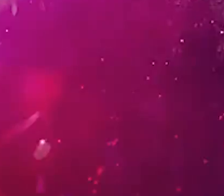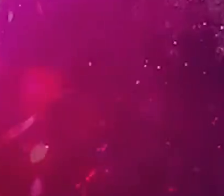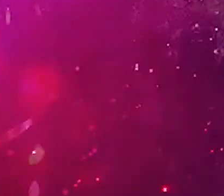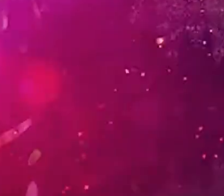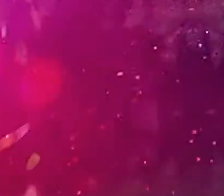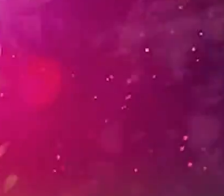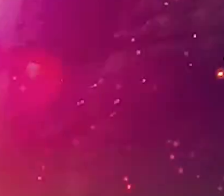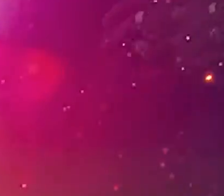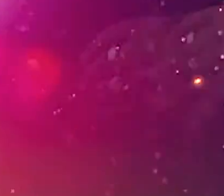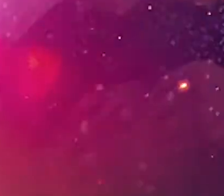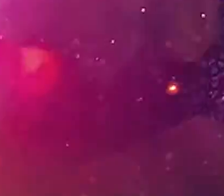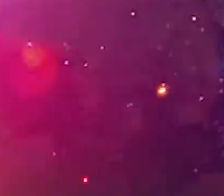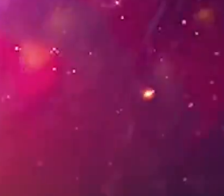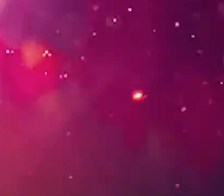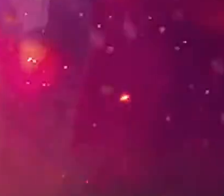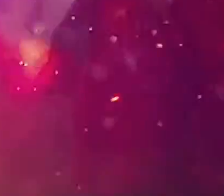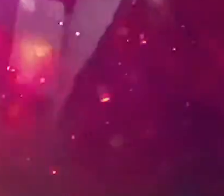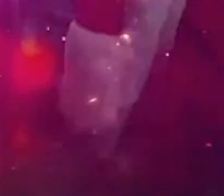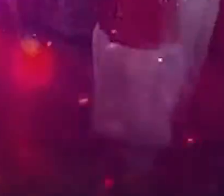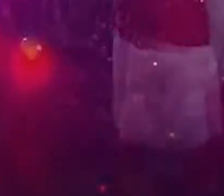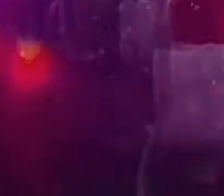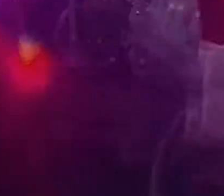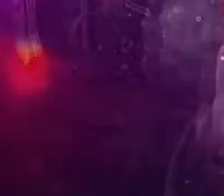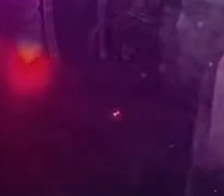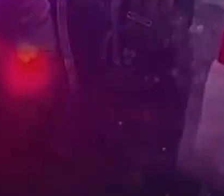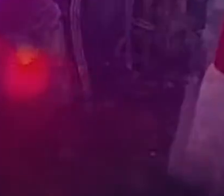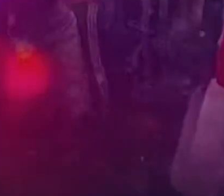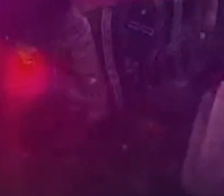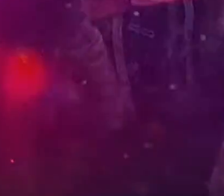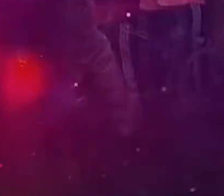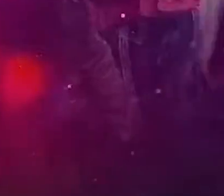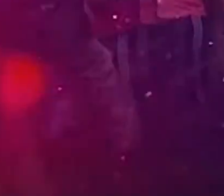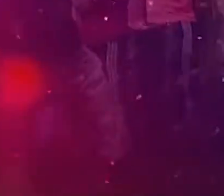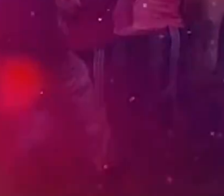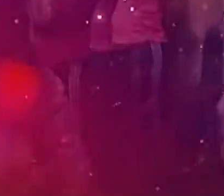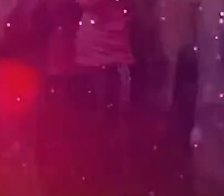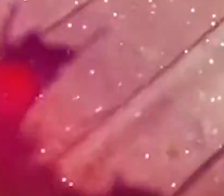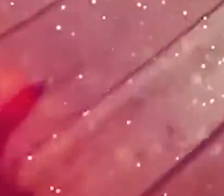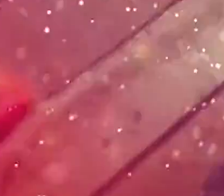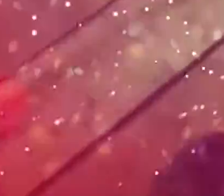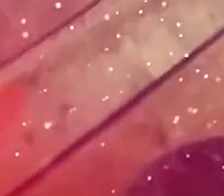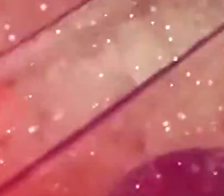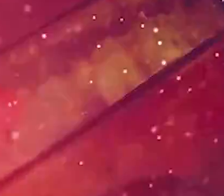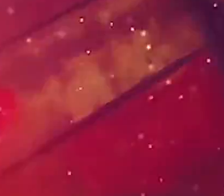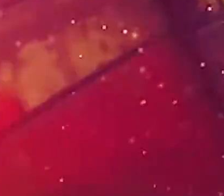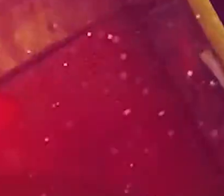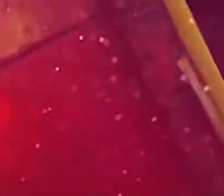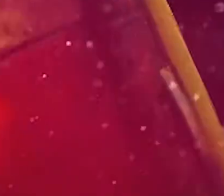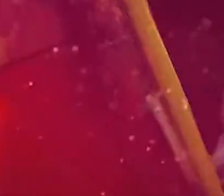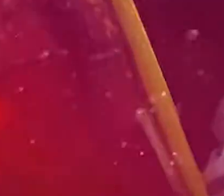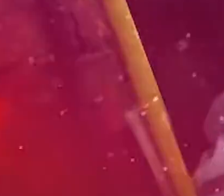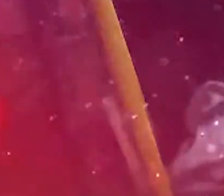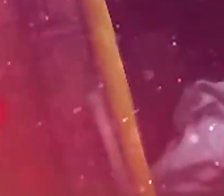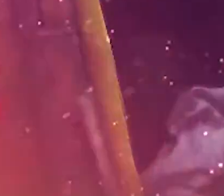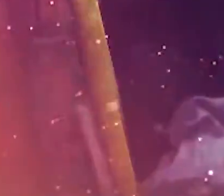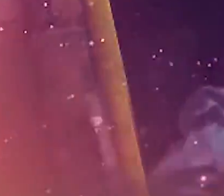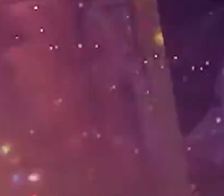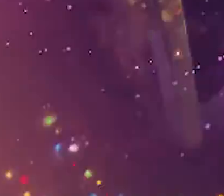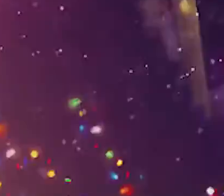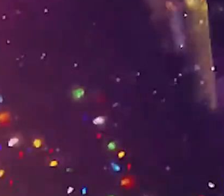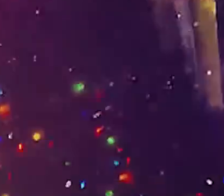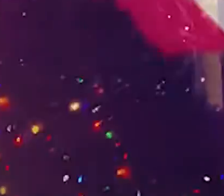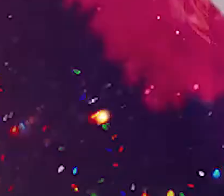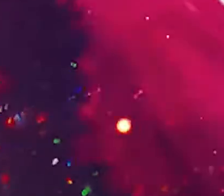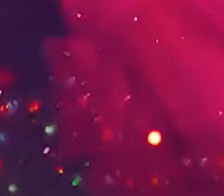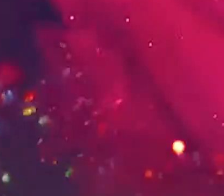corazón de los que no tienen nada. Canal CNC, 20 años al servicio de la comunidad. ¡Feliz Navidad!